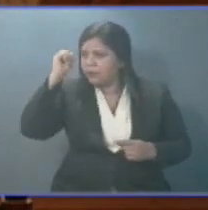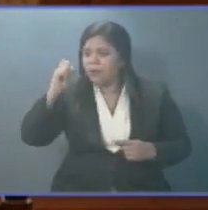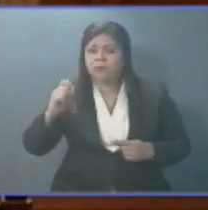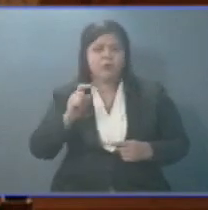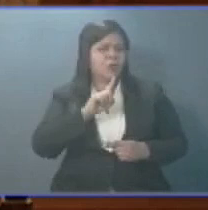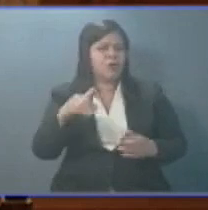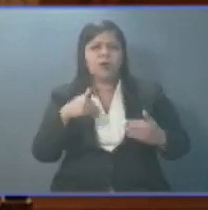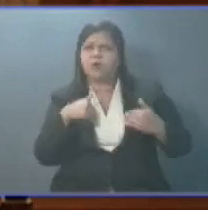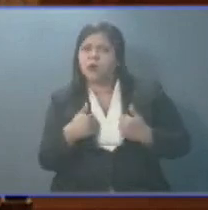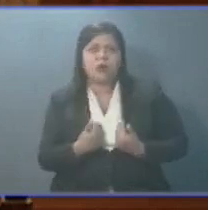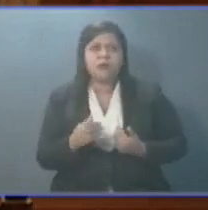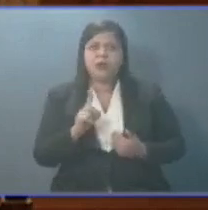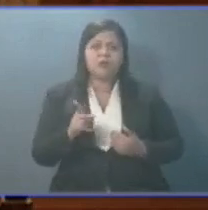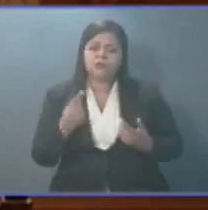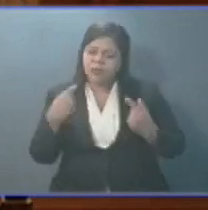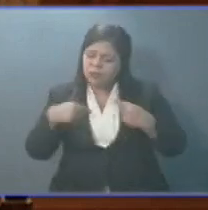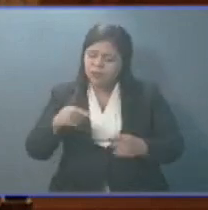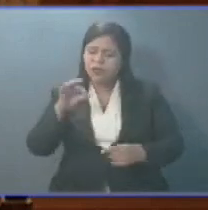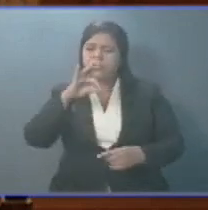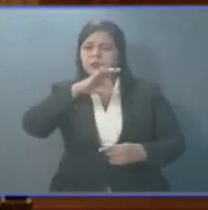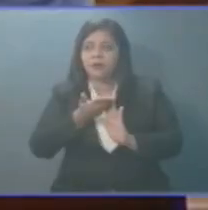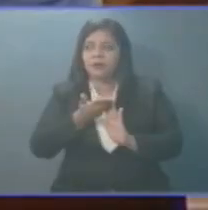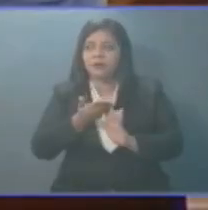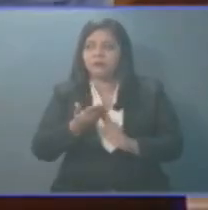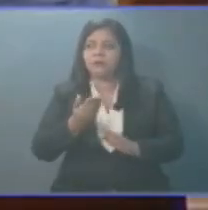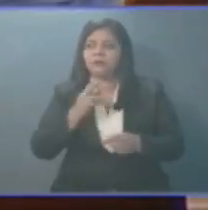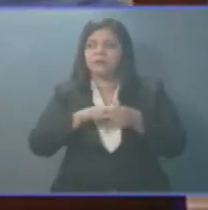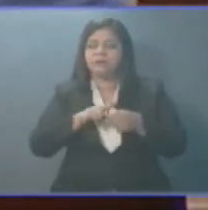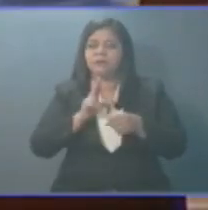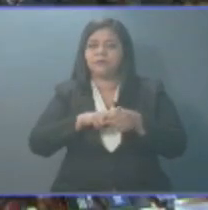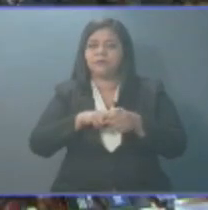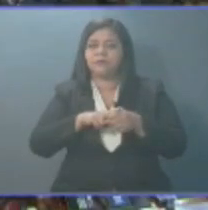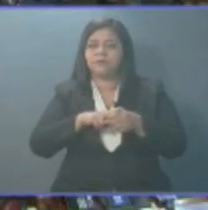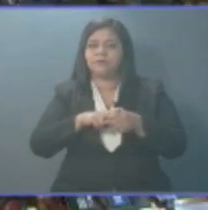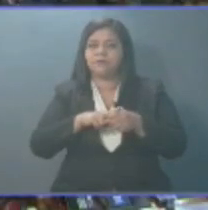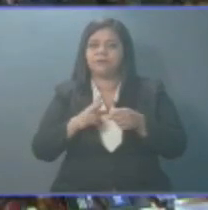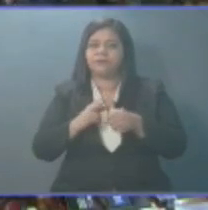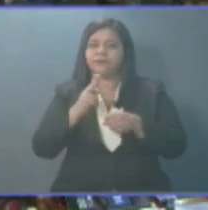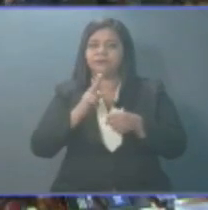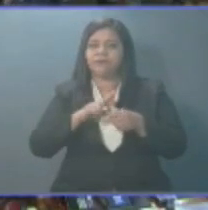descanso en beneficio del pueblo salvador en sistemas